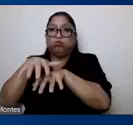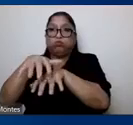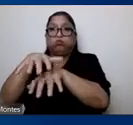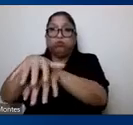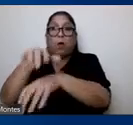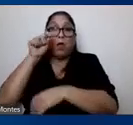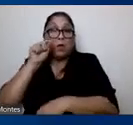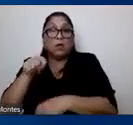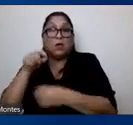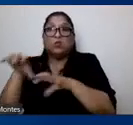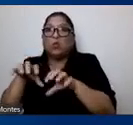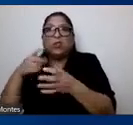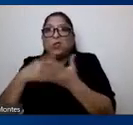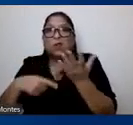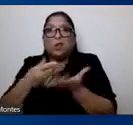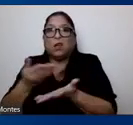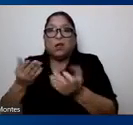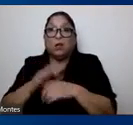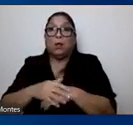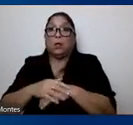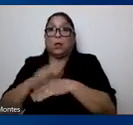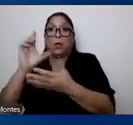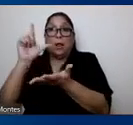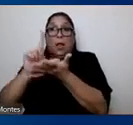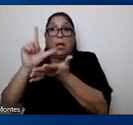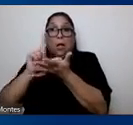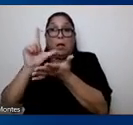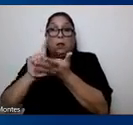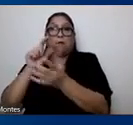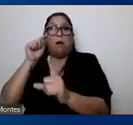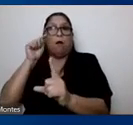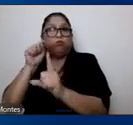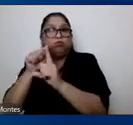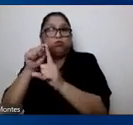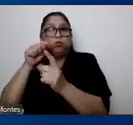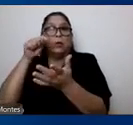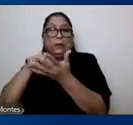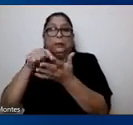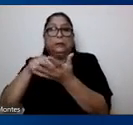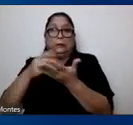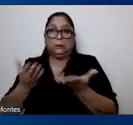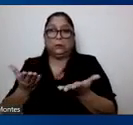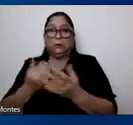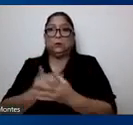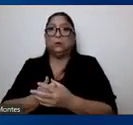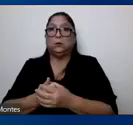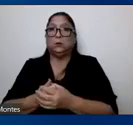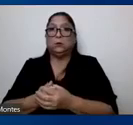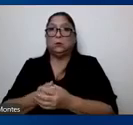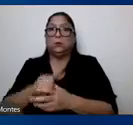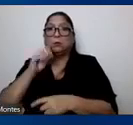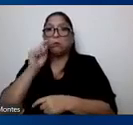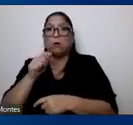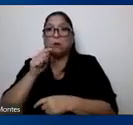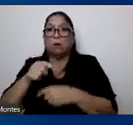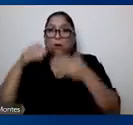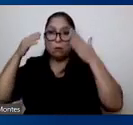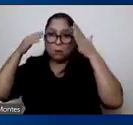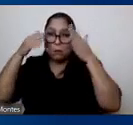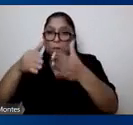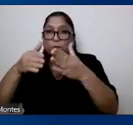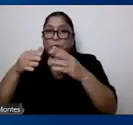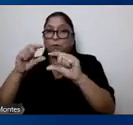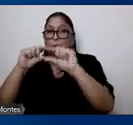eso hace que la capital se encuentre en esta situación. Atender a los grupos